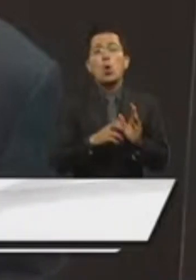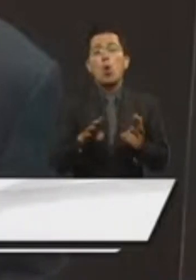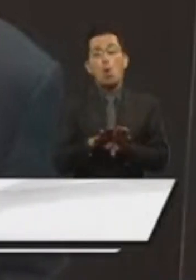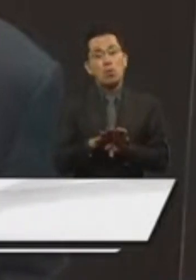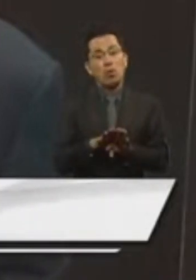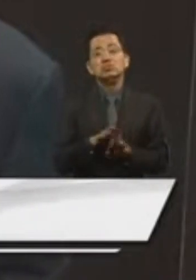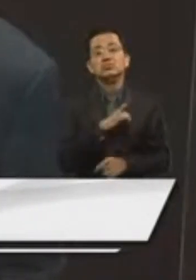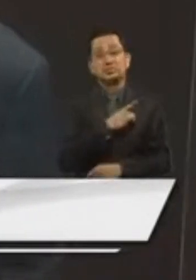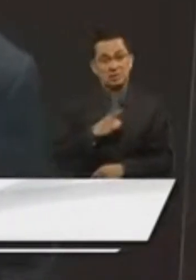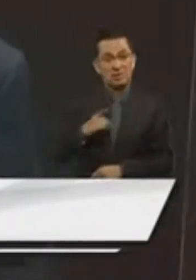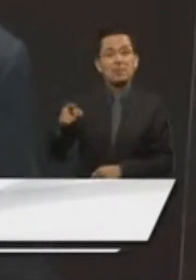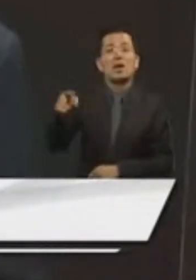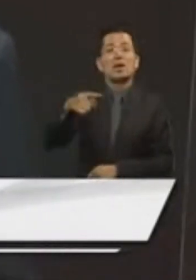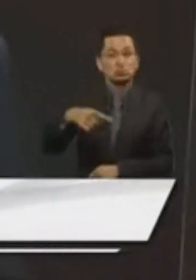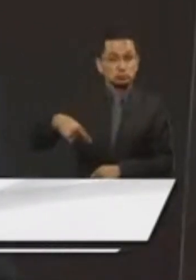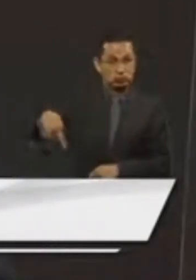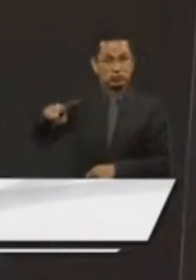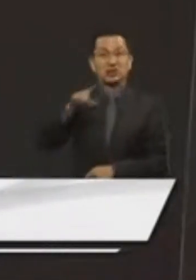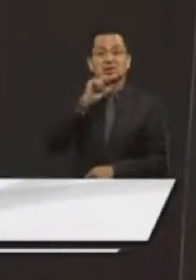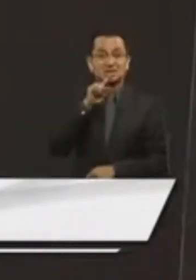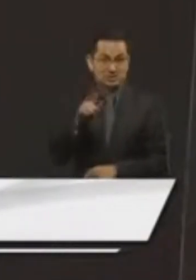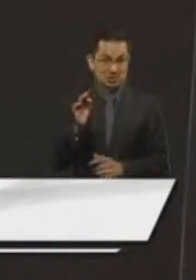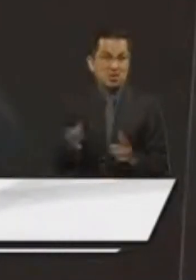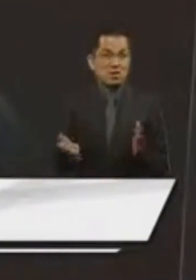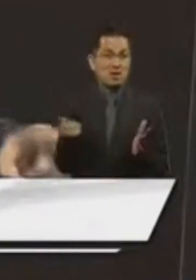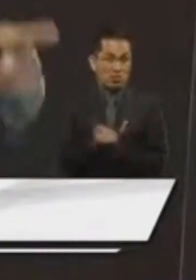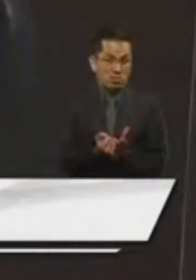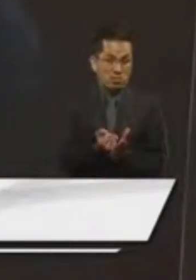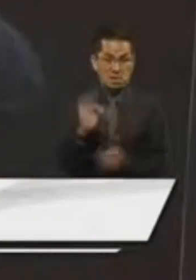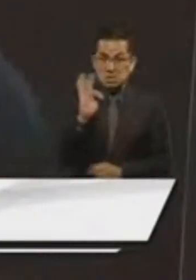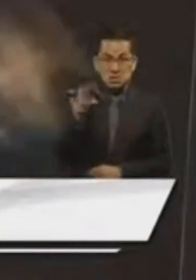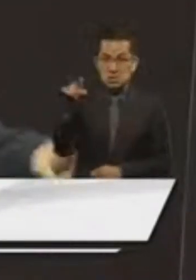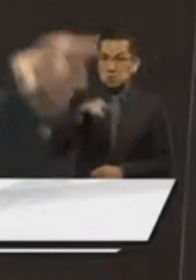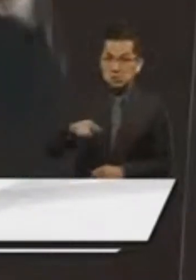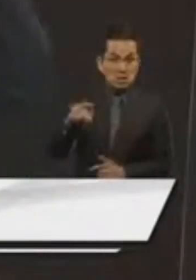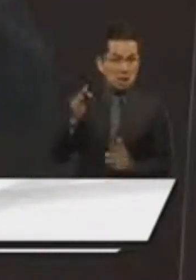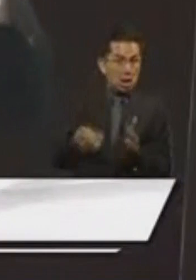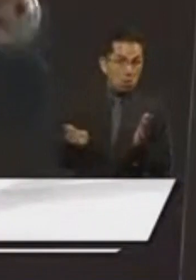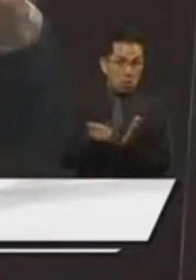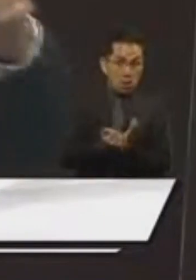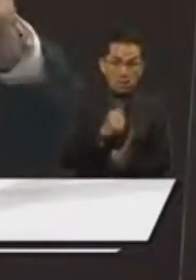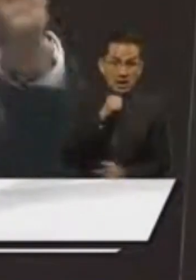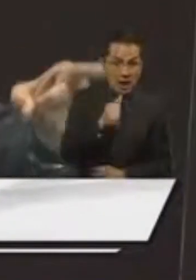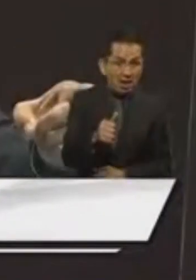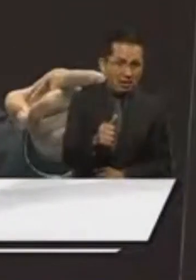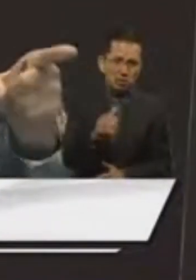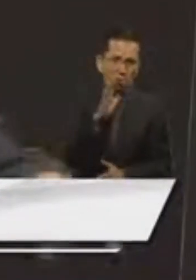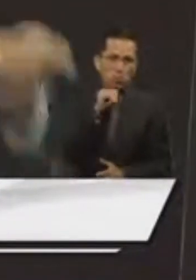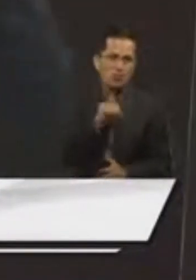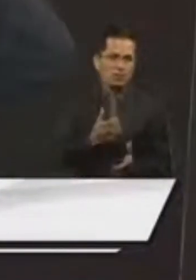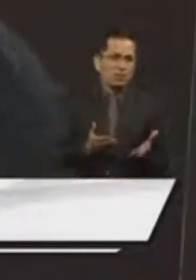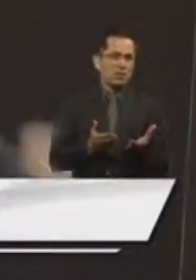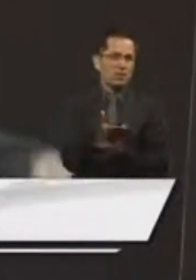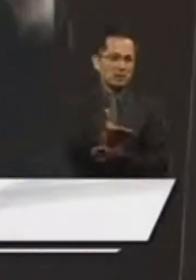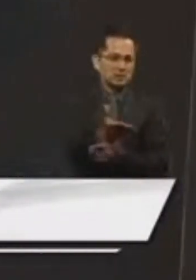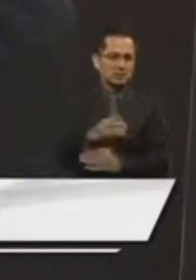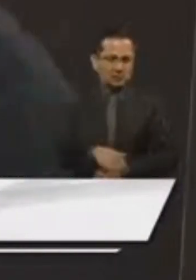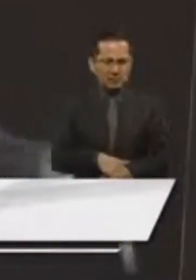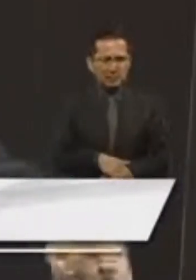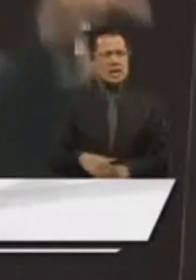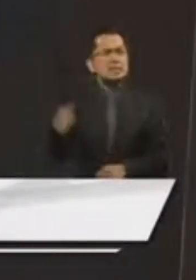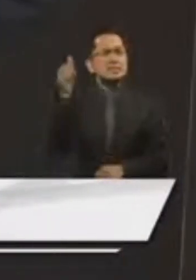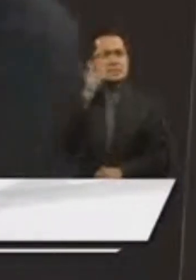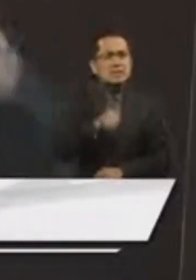aprobadas. En todas las reformas hubo aportaciones de la oposición. Nos